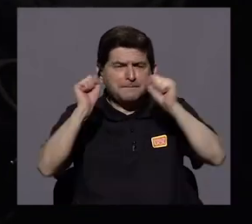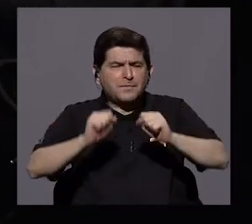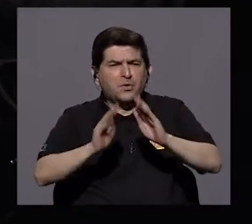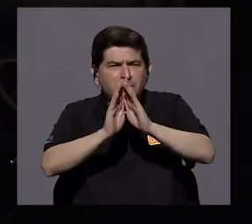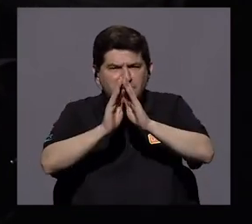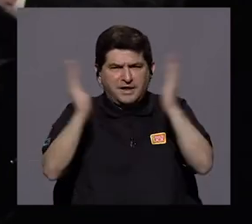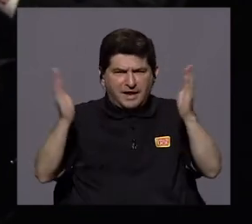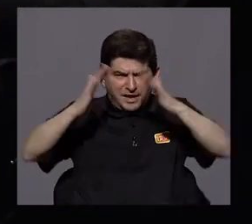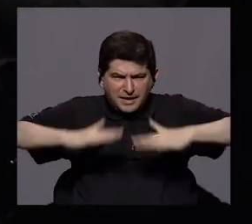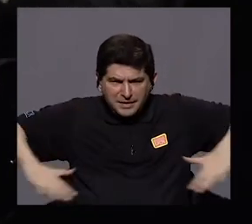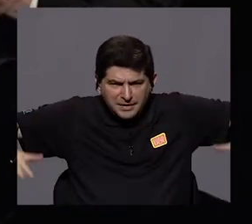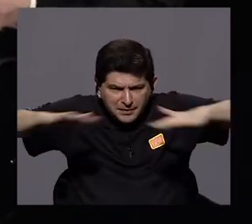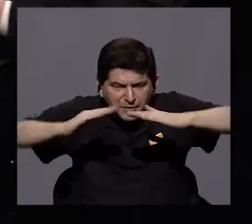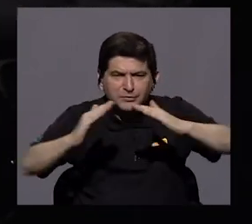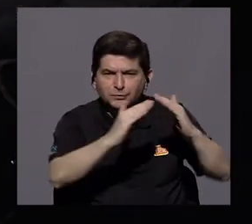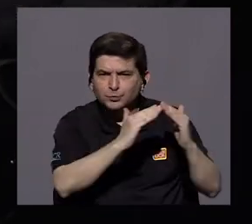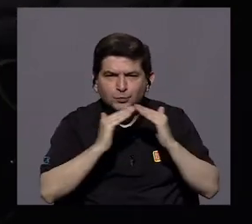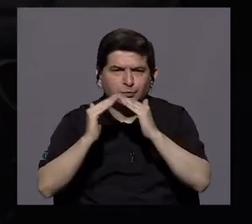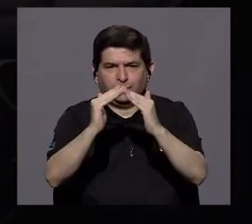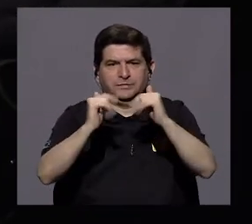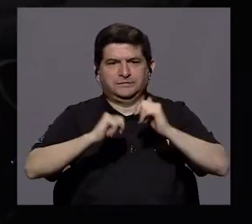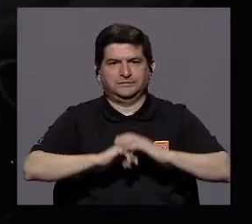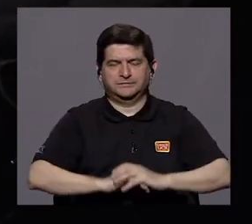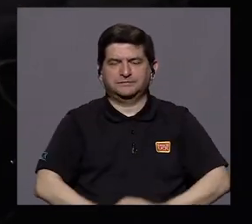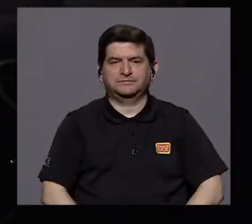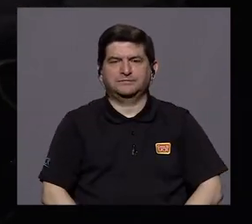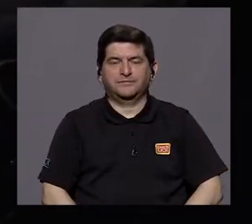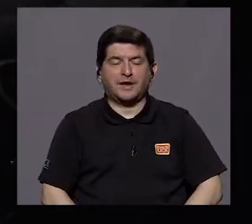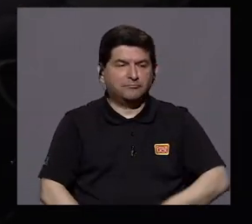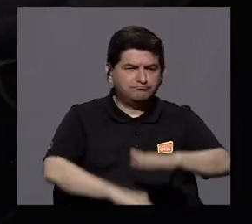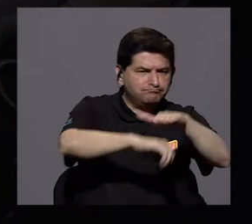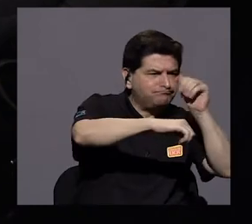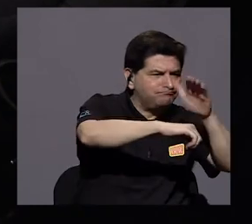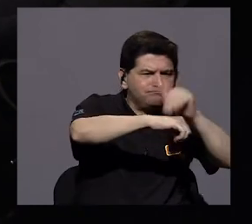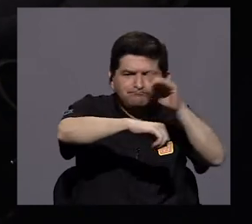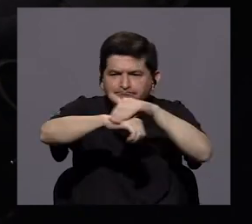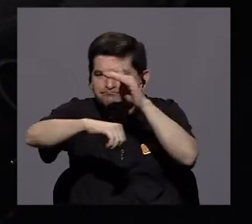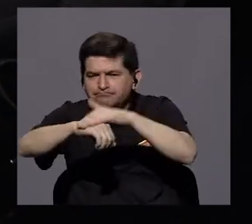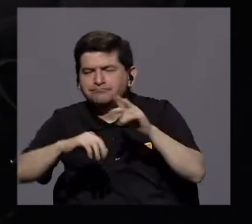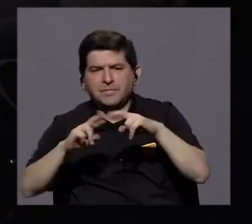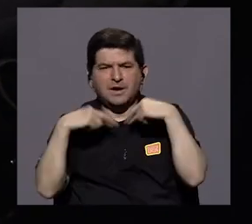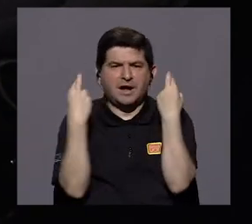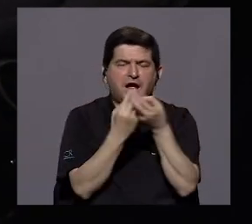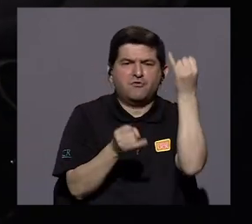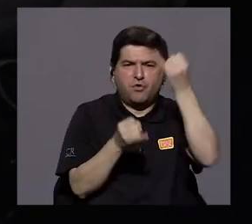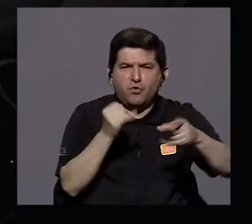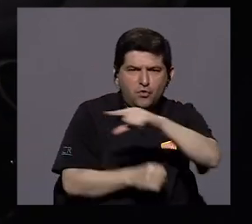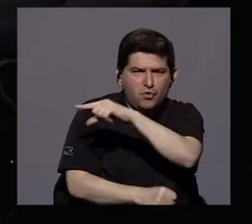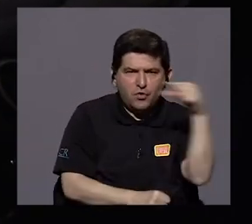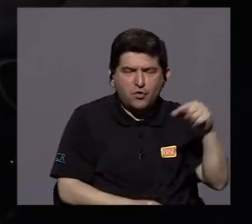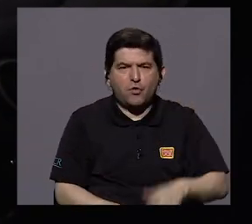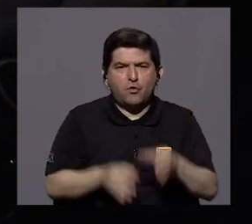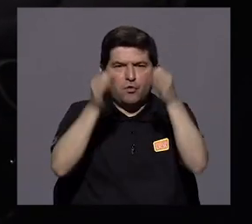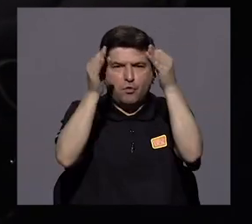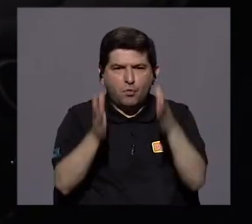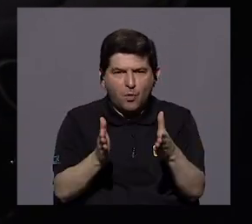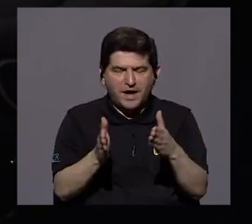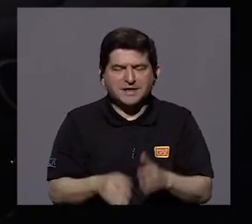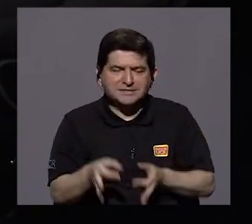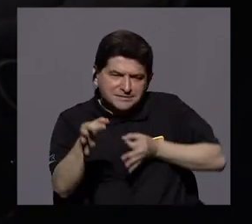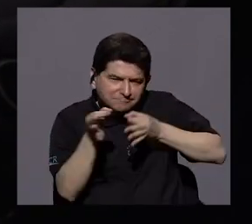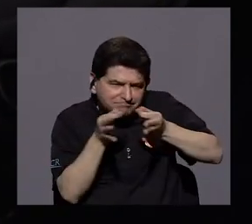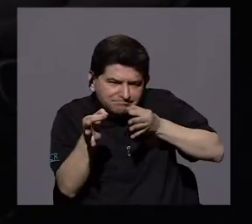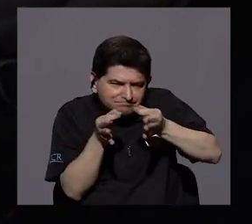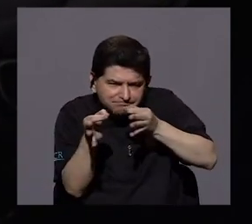para ir abriendo campo en esa comunidad. Se les convoca reuniones los fines de semana donde van los jueces a dar